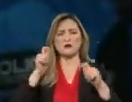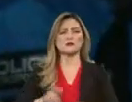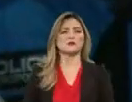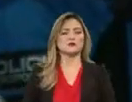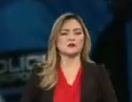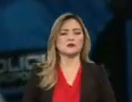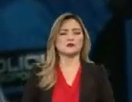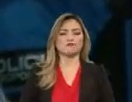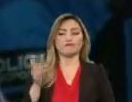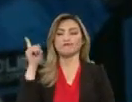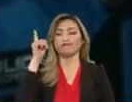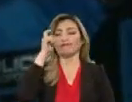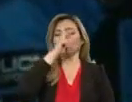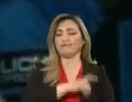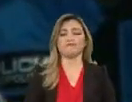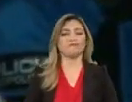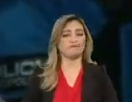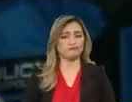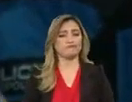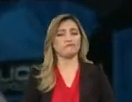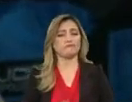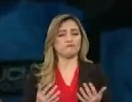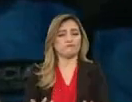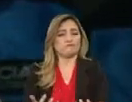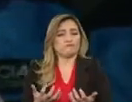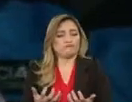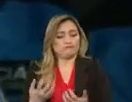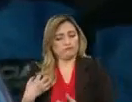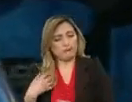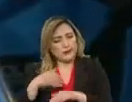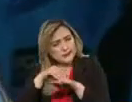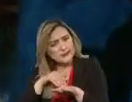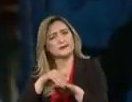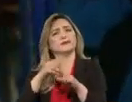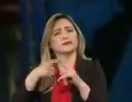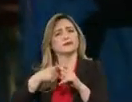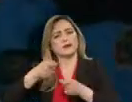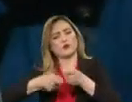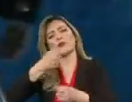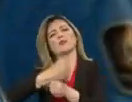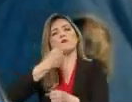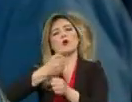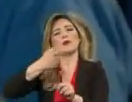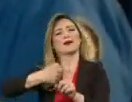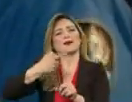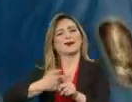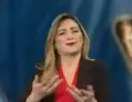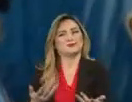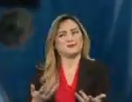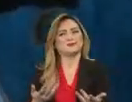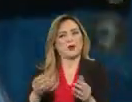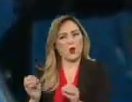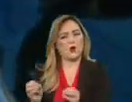Es una situación complicada donde lo único que queremos nosotros es garantizar el inicio de las labores en el mercado, pero de